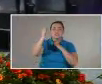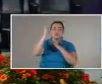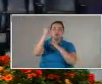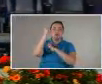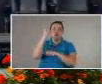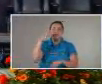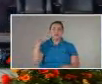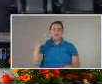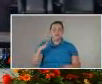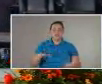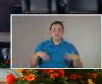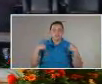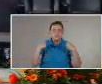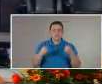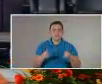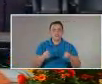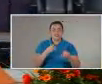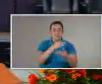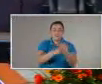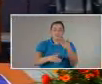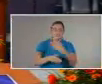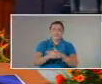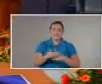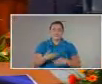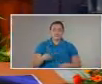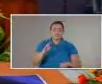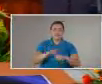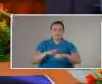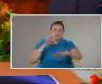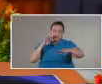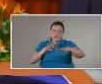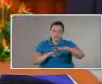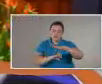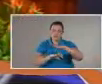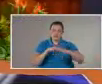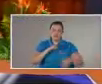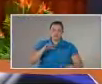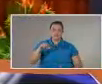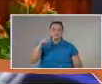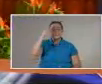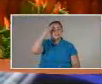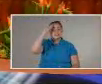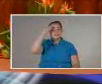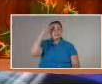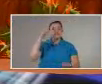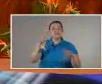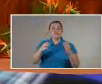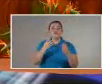las heridas más profundas del alma, hermano. Y sabe cómo Dios sana a José: